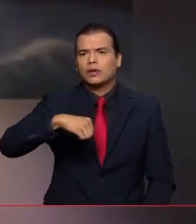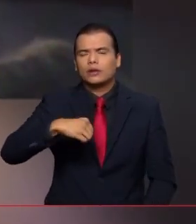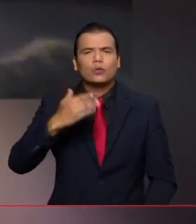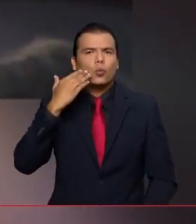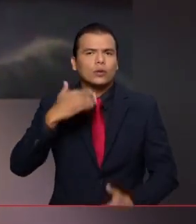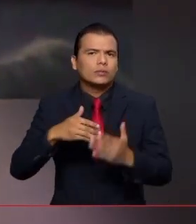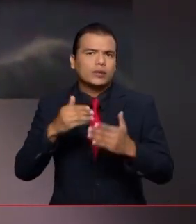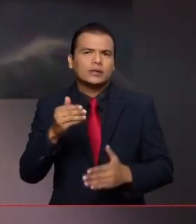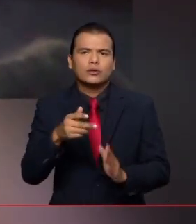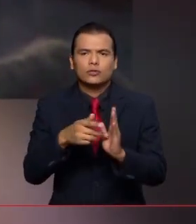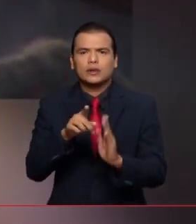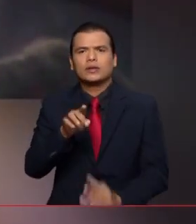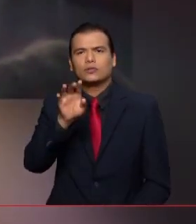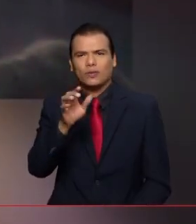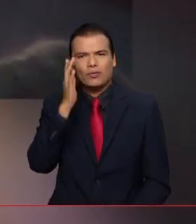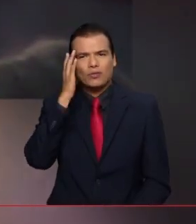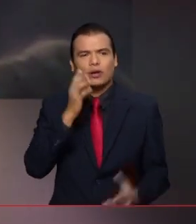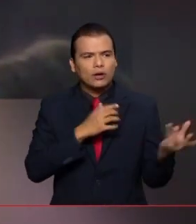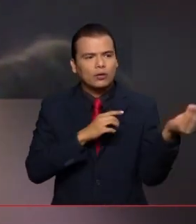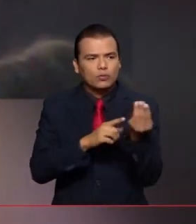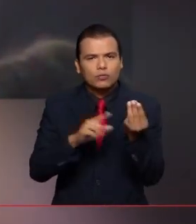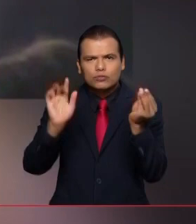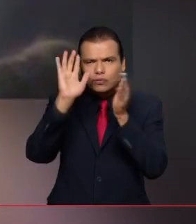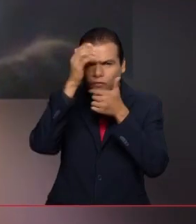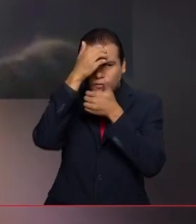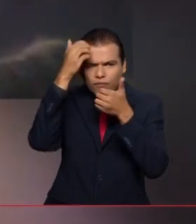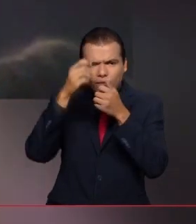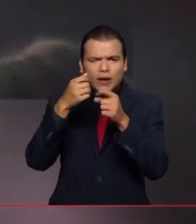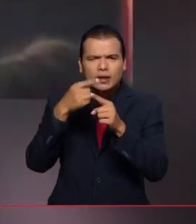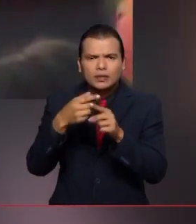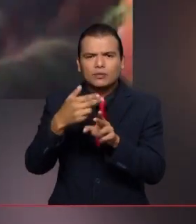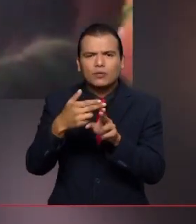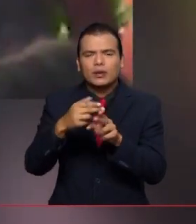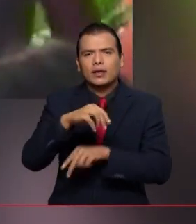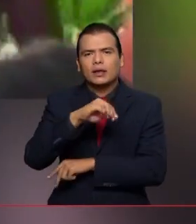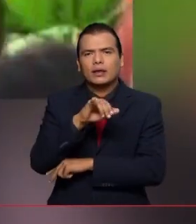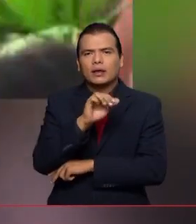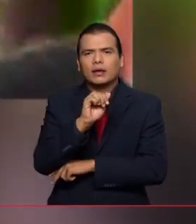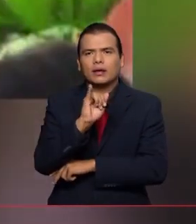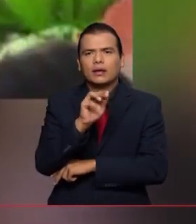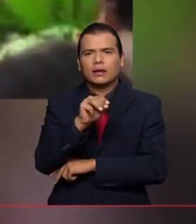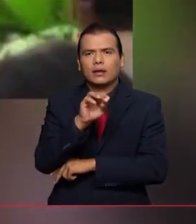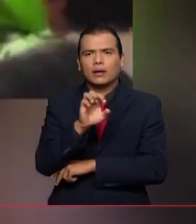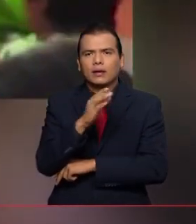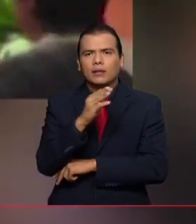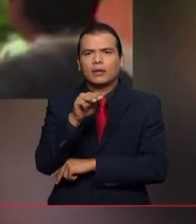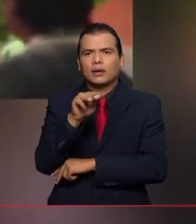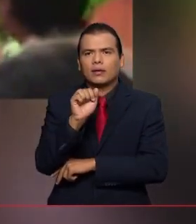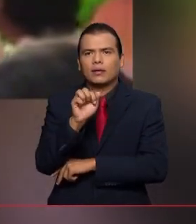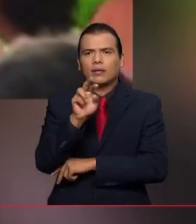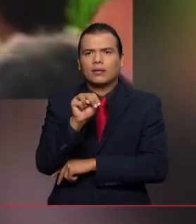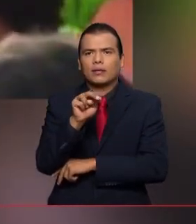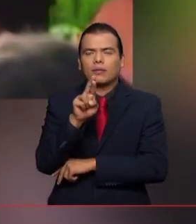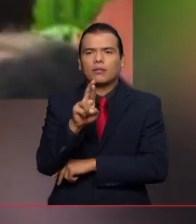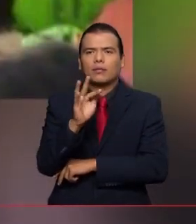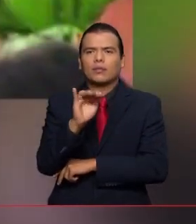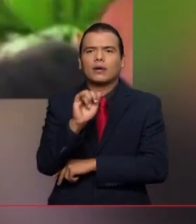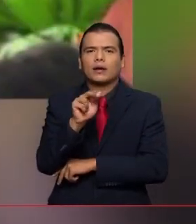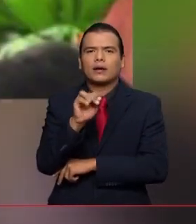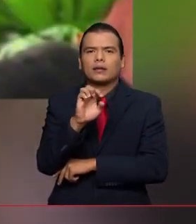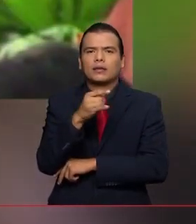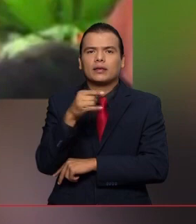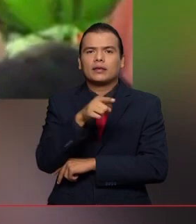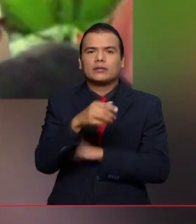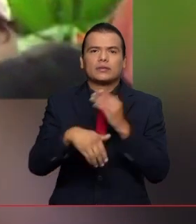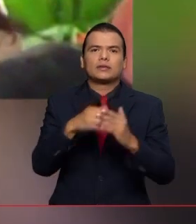columna Jaime Martínez, con una estrategia muy bien planeada. Estos sujetos están vestidos de civil, pero los